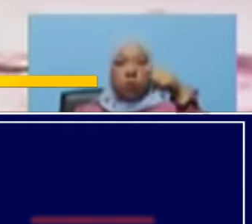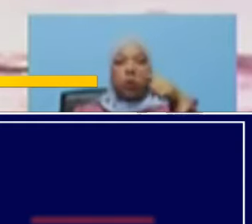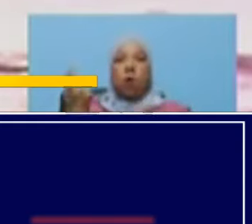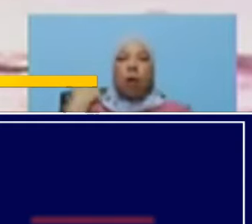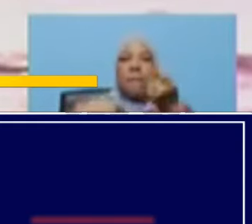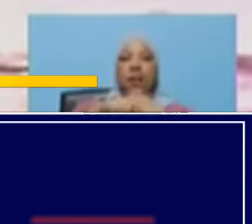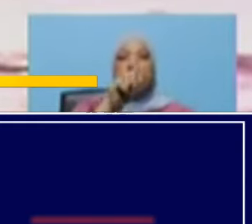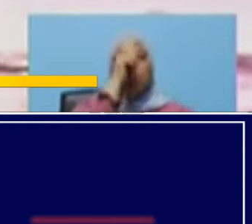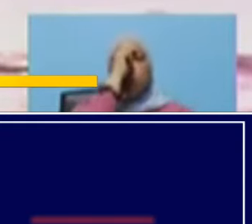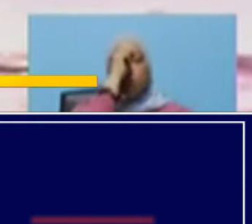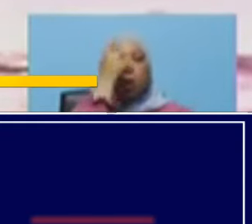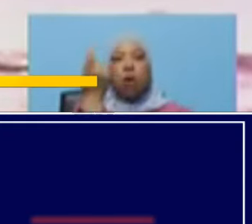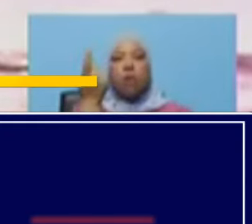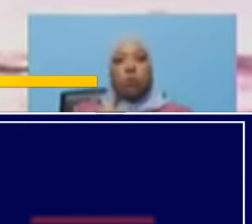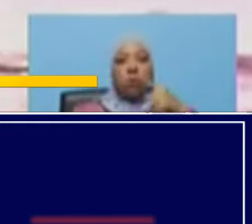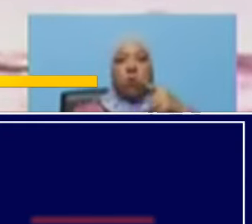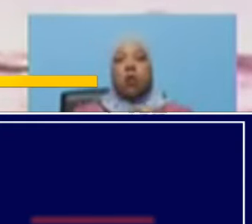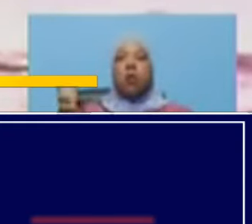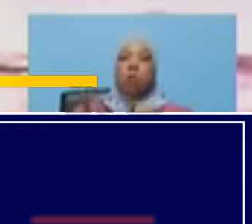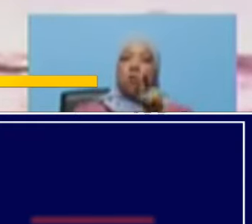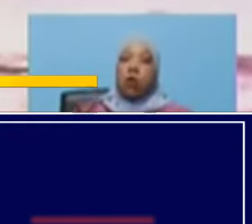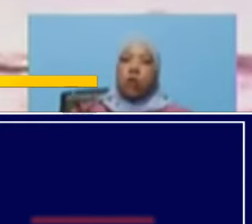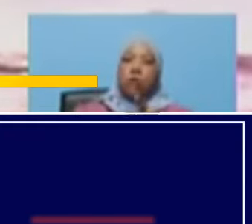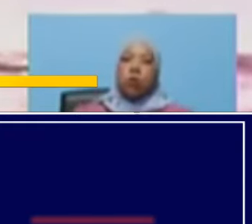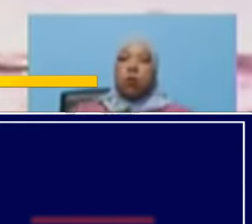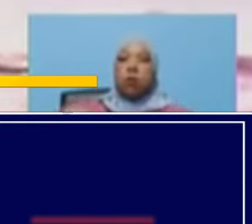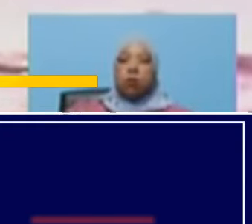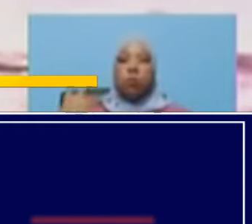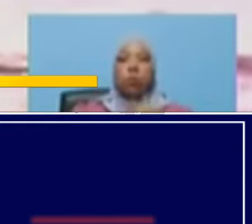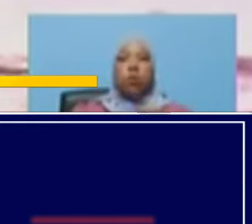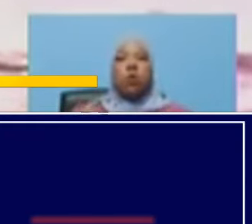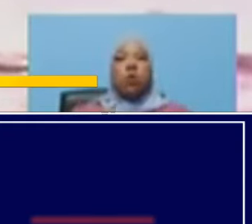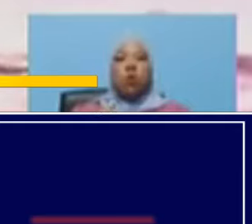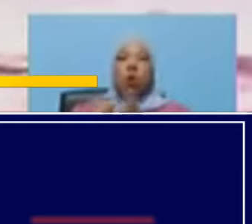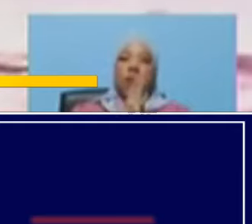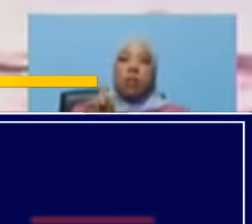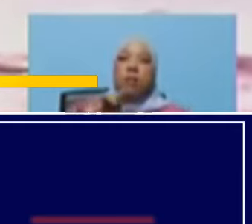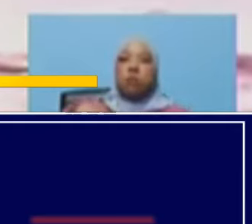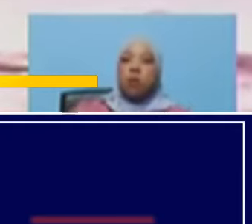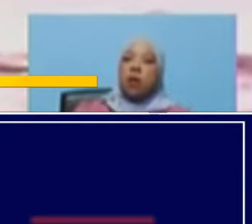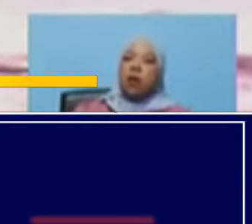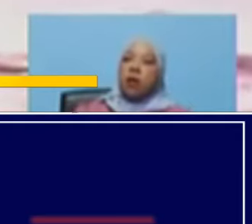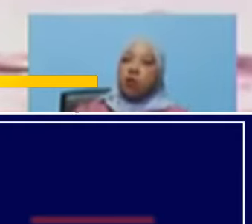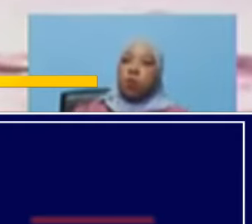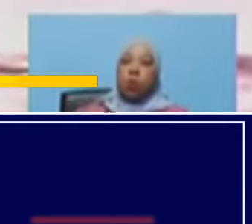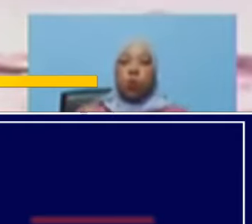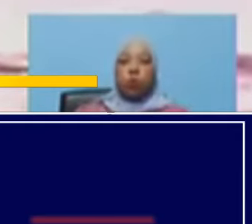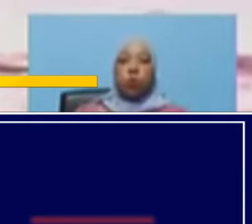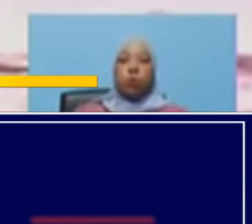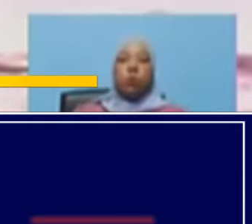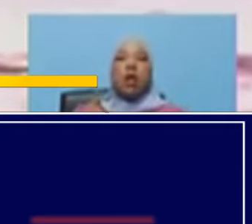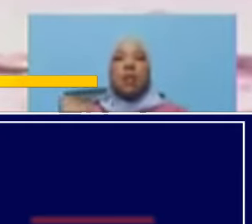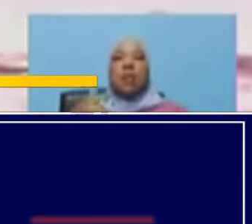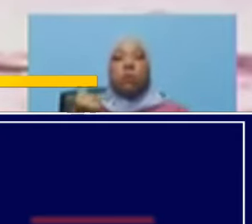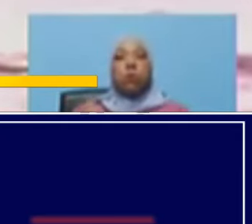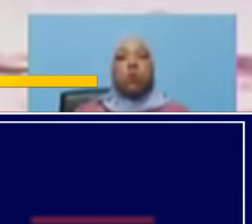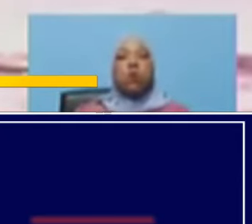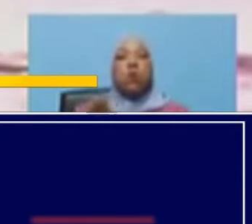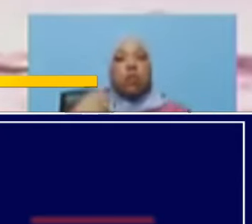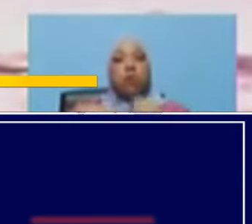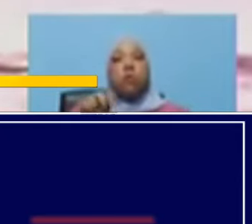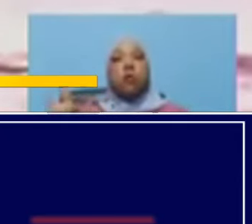importación, mitad exportación y así es que se deben desarrollar las relaciones económicas y